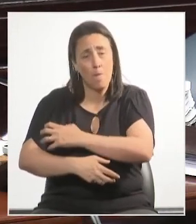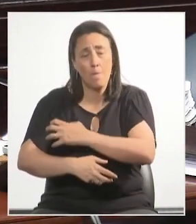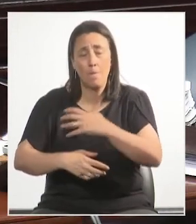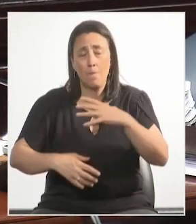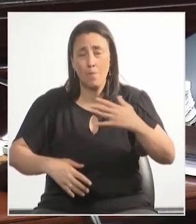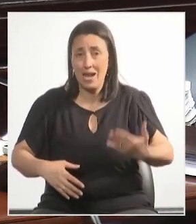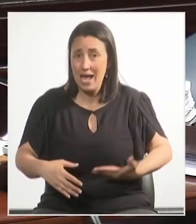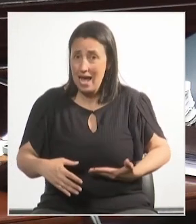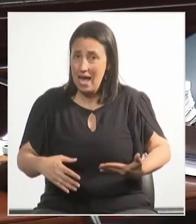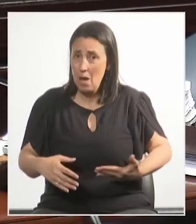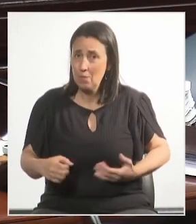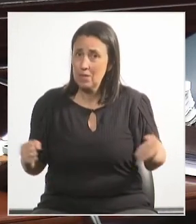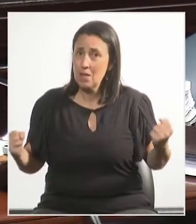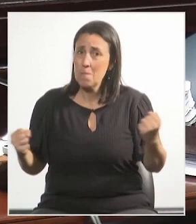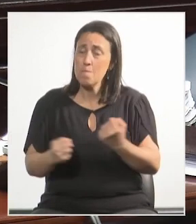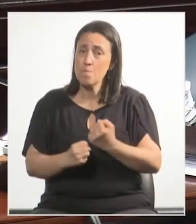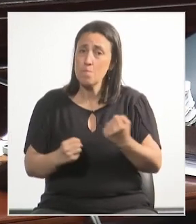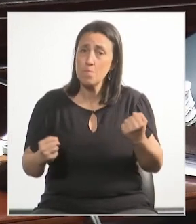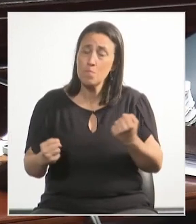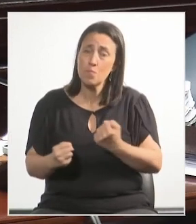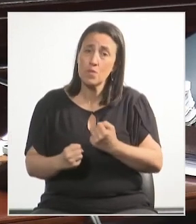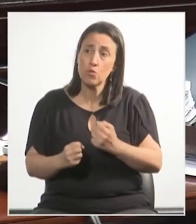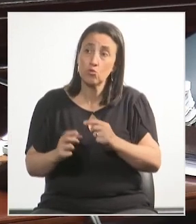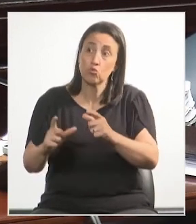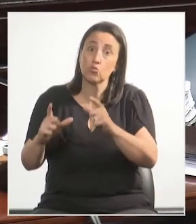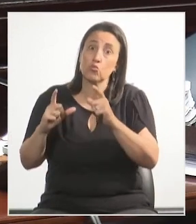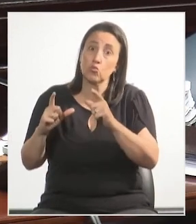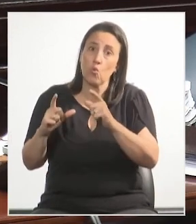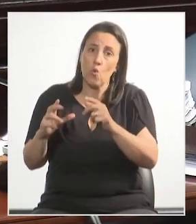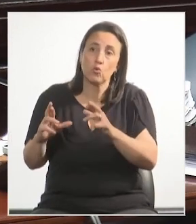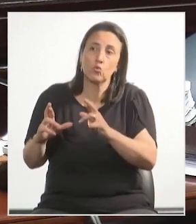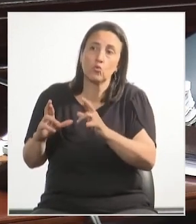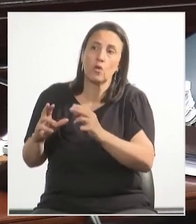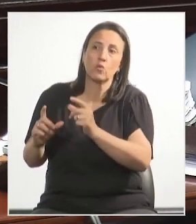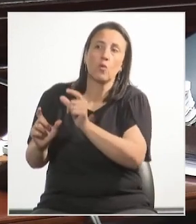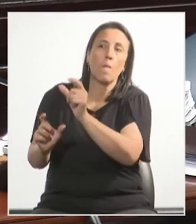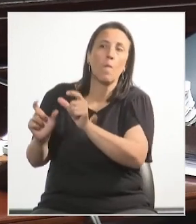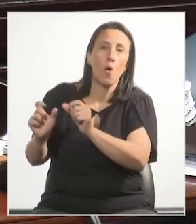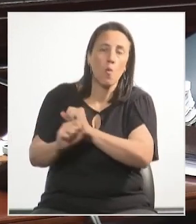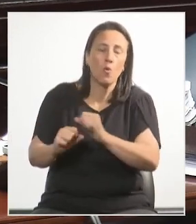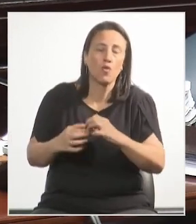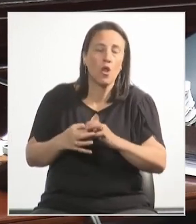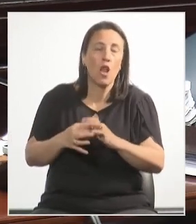el miedo, que eran la suerte de los pocos que habían logrado conquistar su libertad.